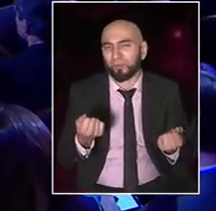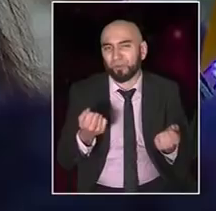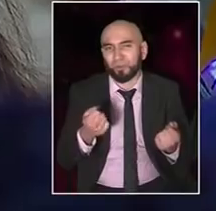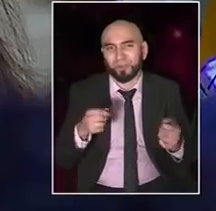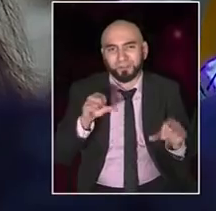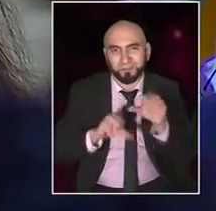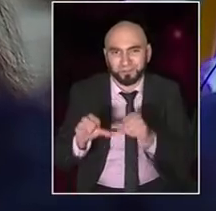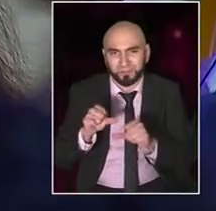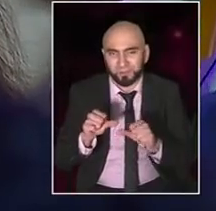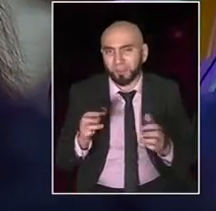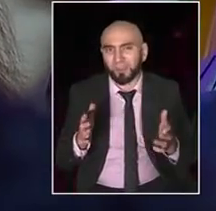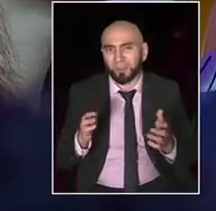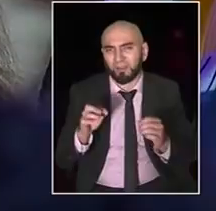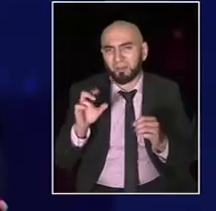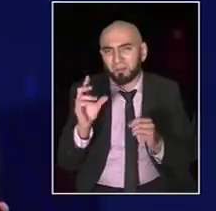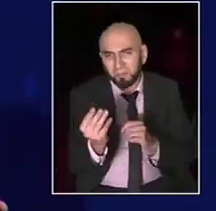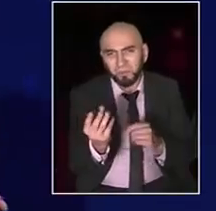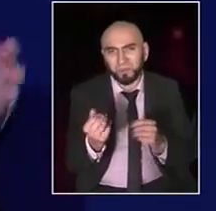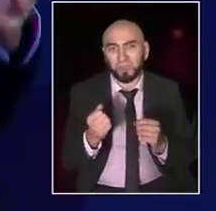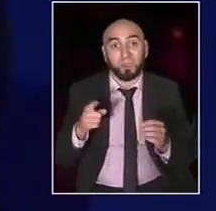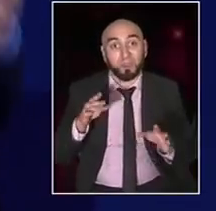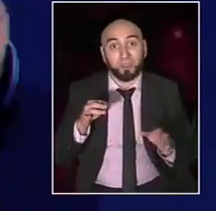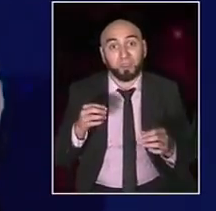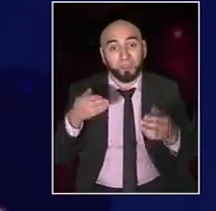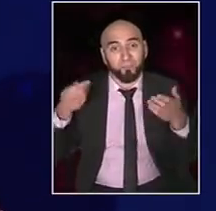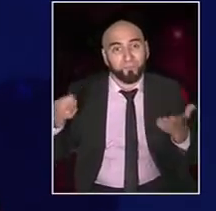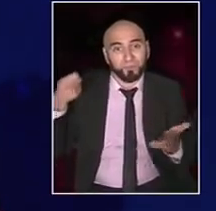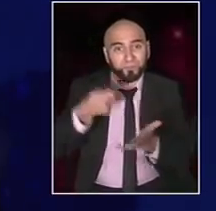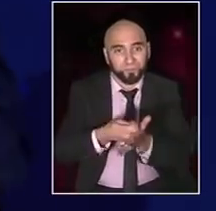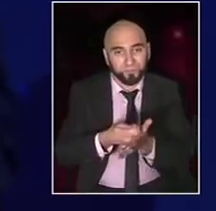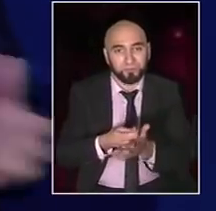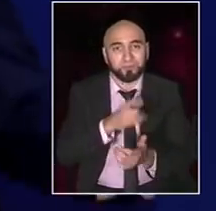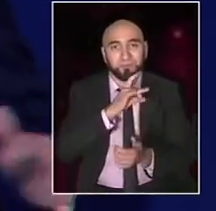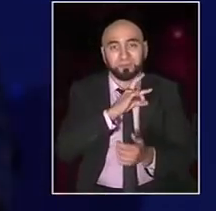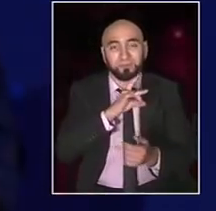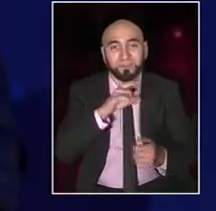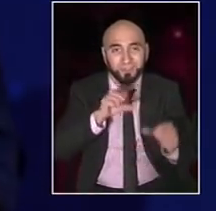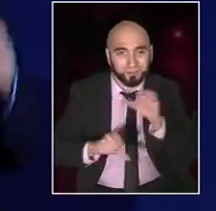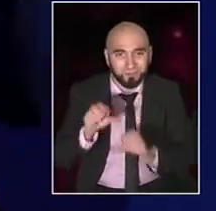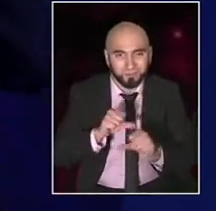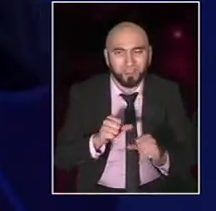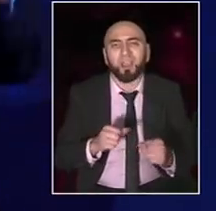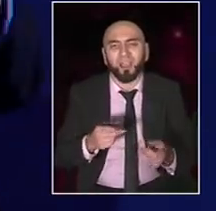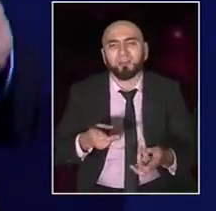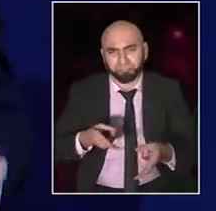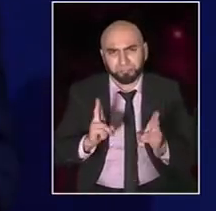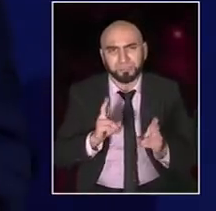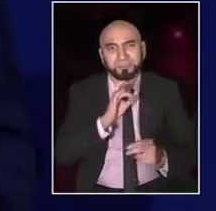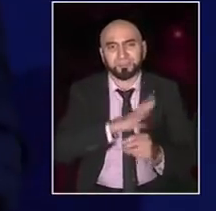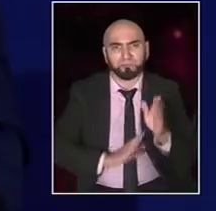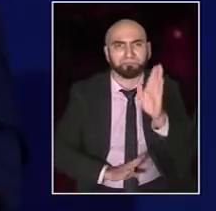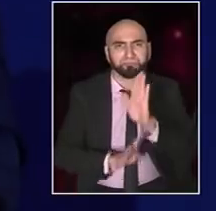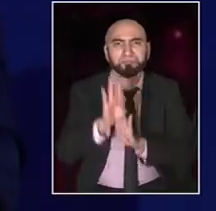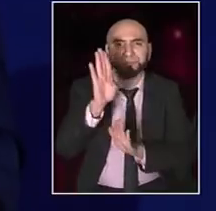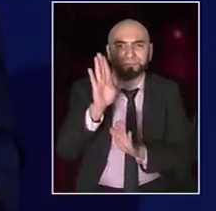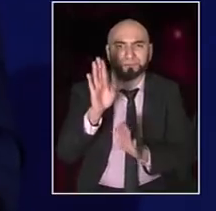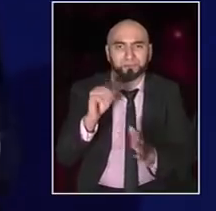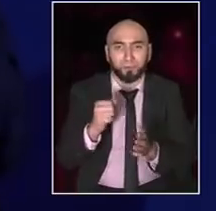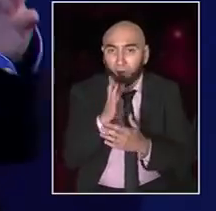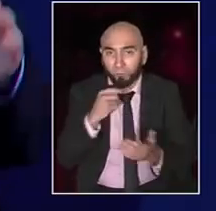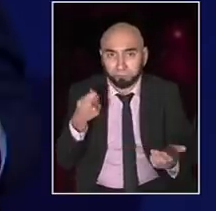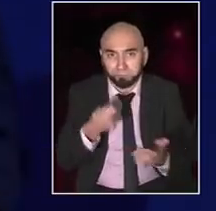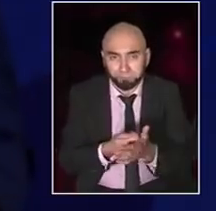es la inversión en ciencia que va a permitir a Chile crecer económicamente. Si no lo hacemos de esa manera, Chile no va a tener nuevas tasas de